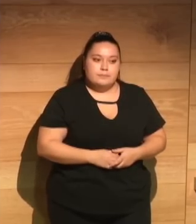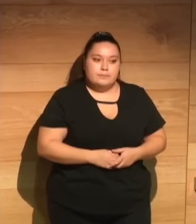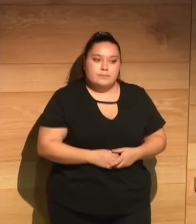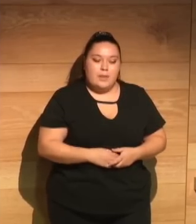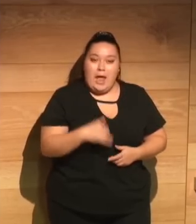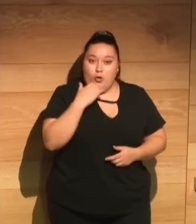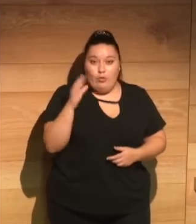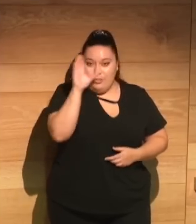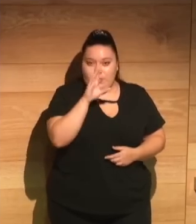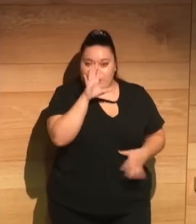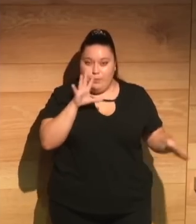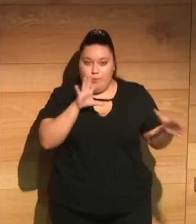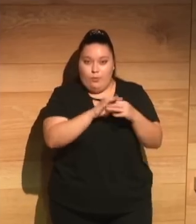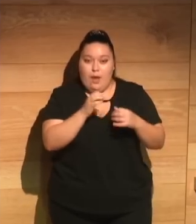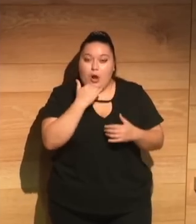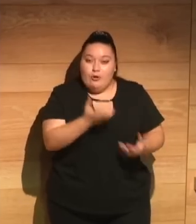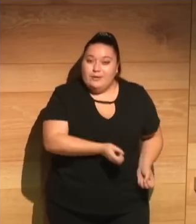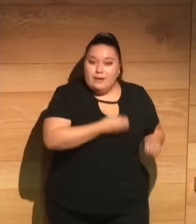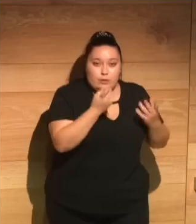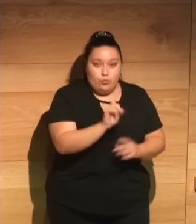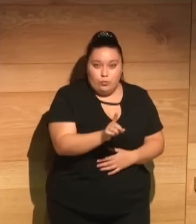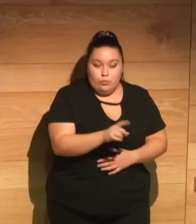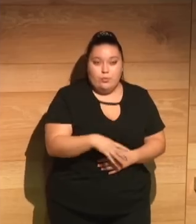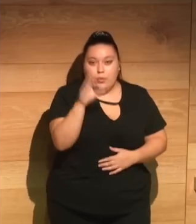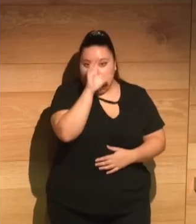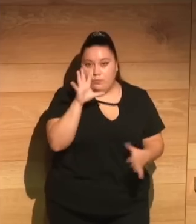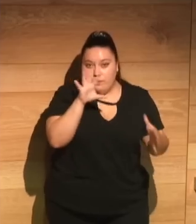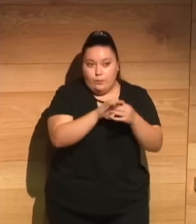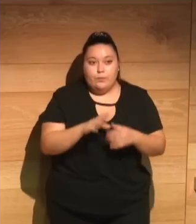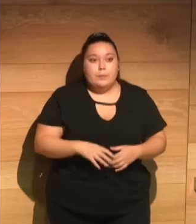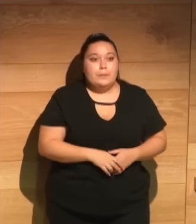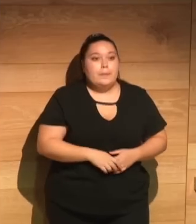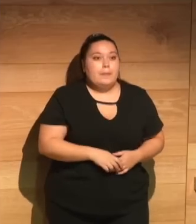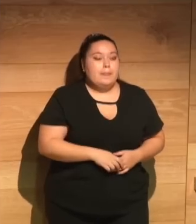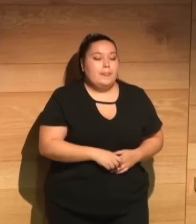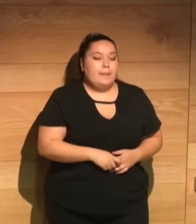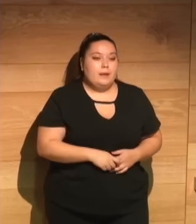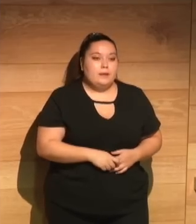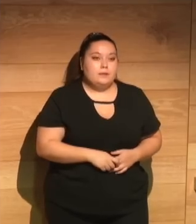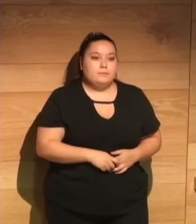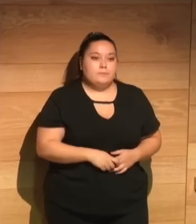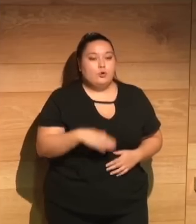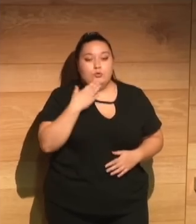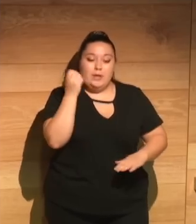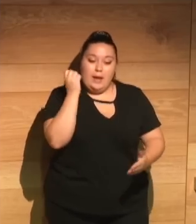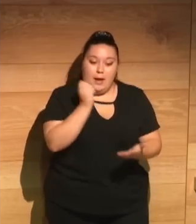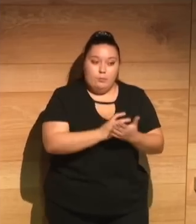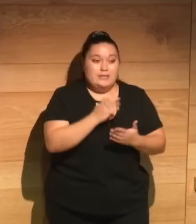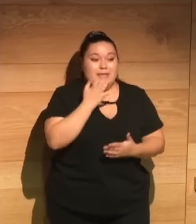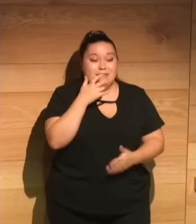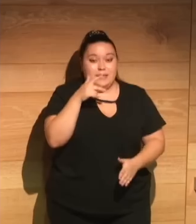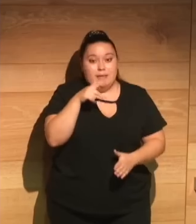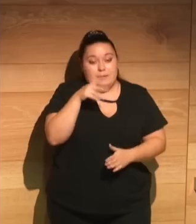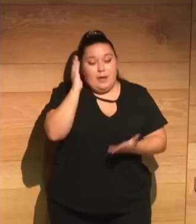inicial científica, no narrativa. Y que parte además de una apuesta, que es, en algún momento los caballos